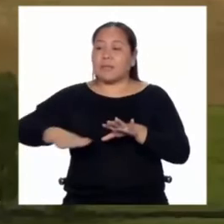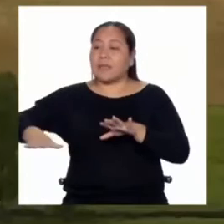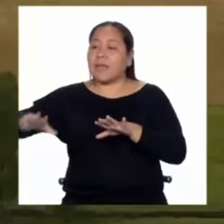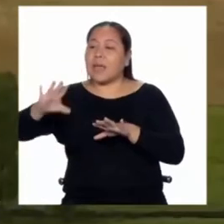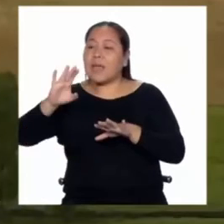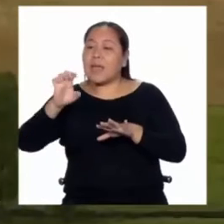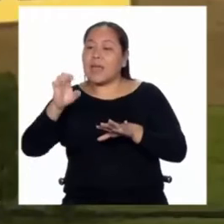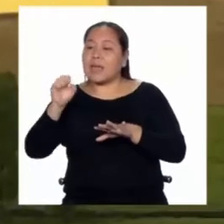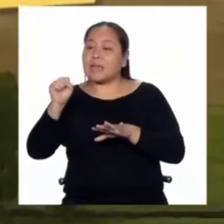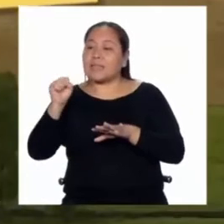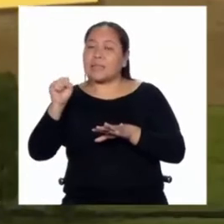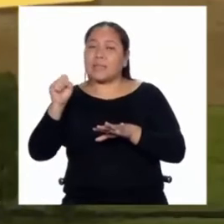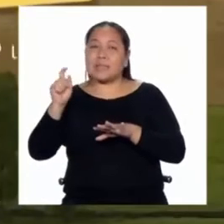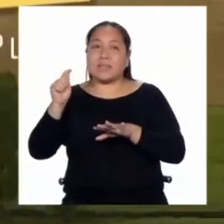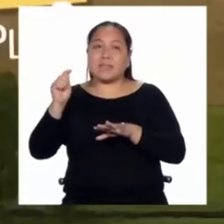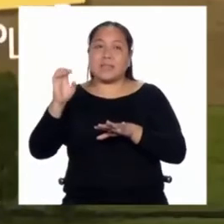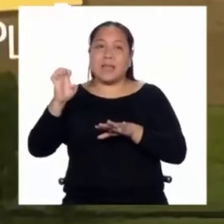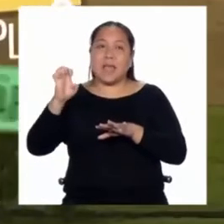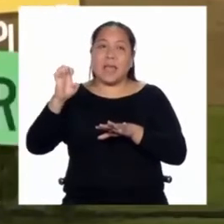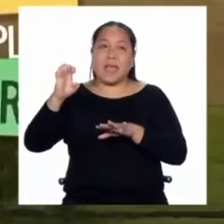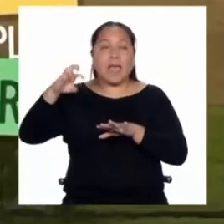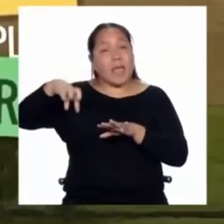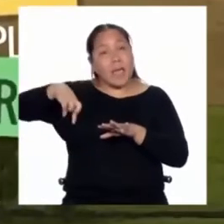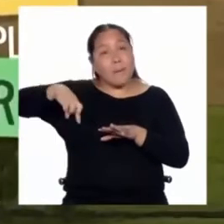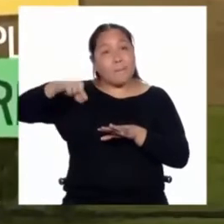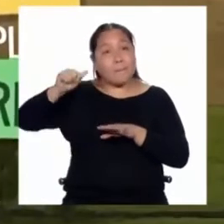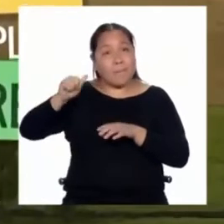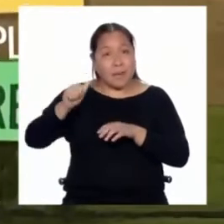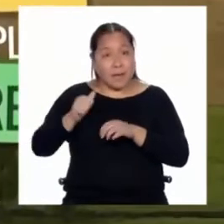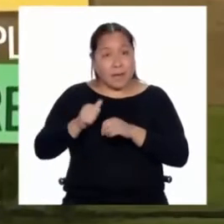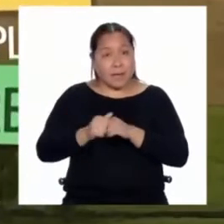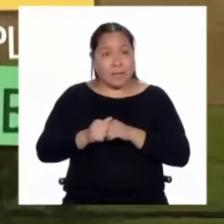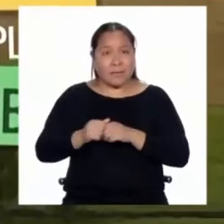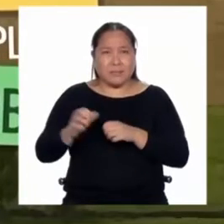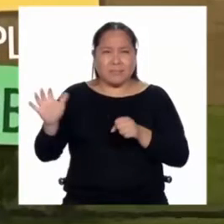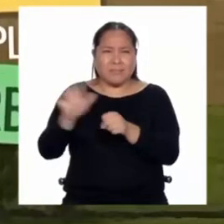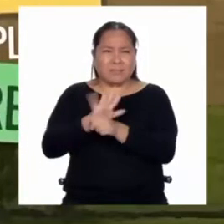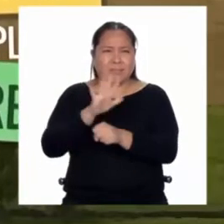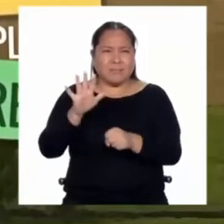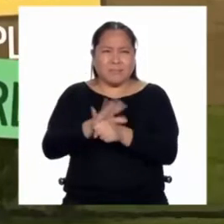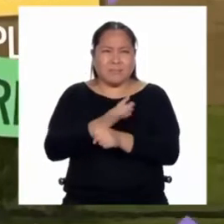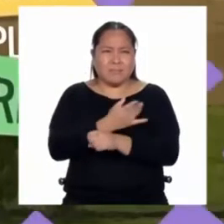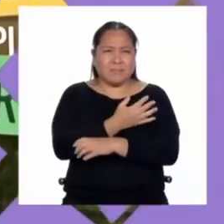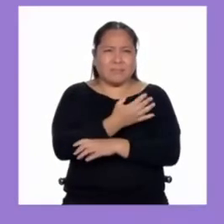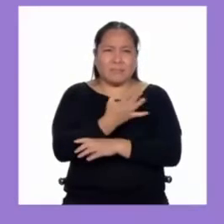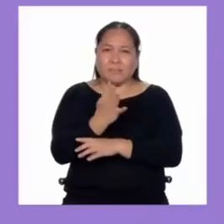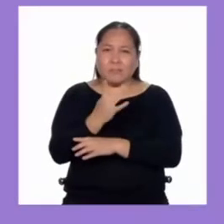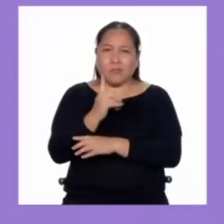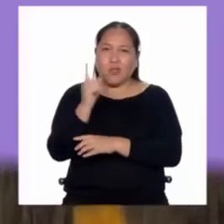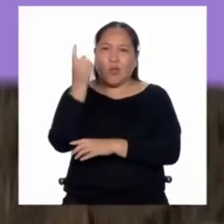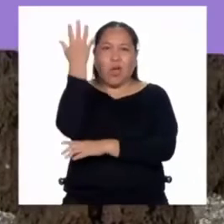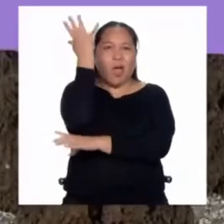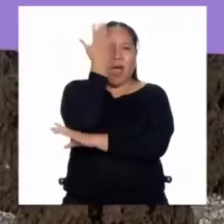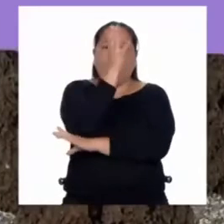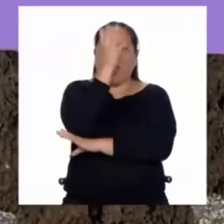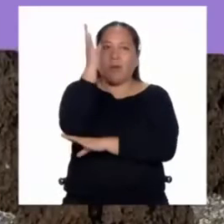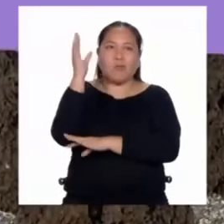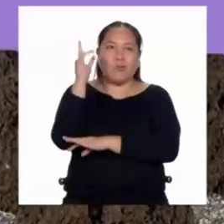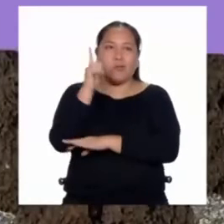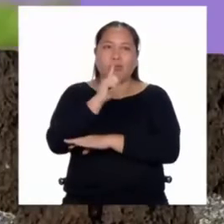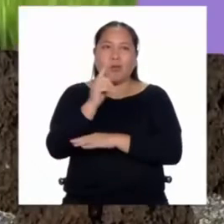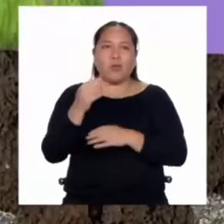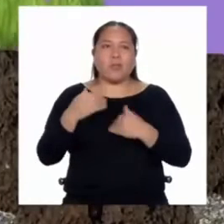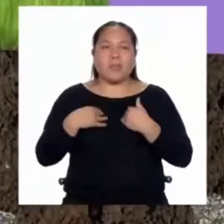vegetación, que para su mala suerte carecen casi por completo de árboles. Sus suelos son